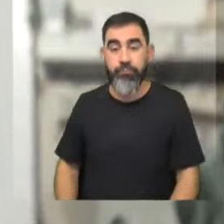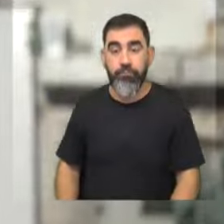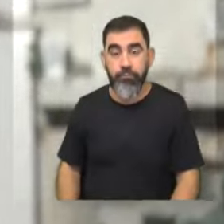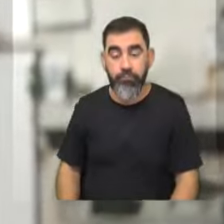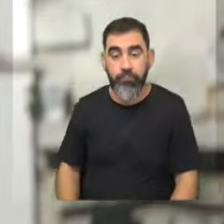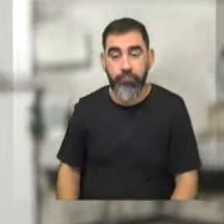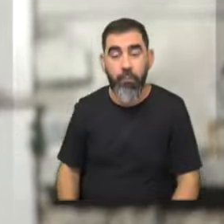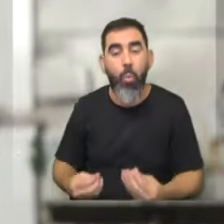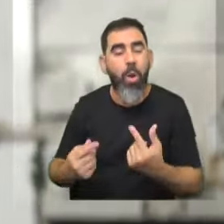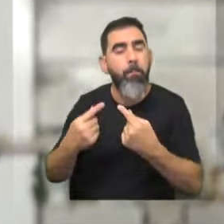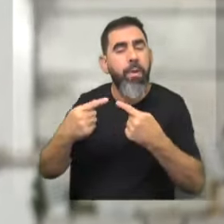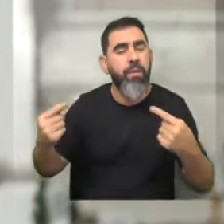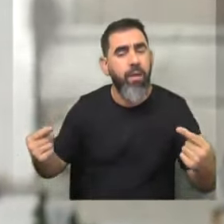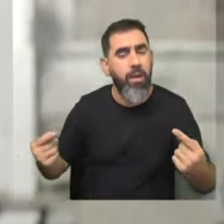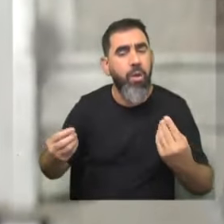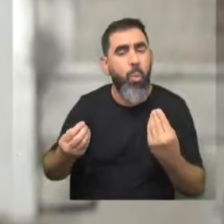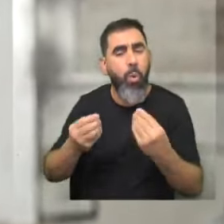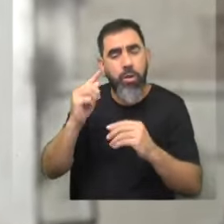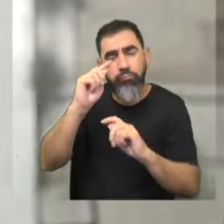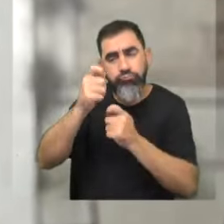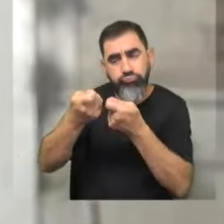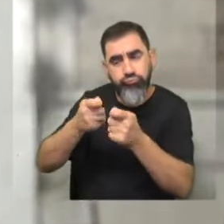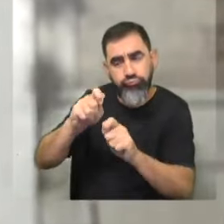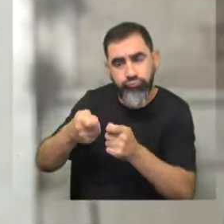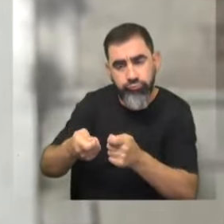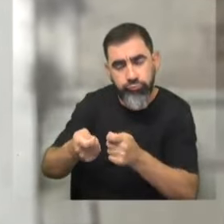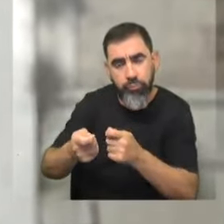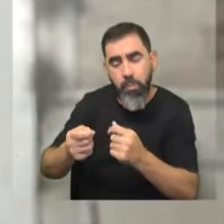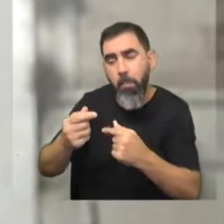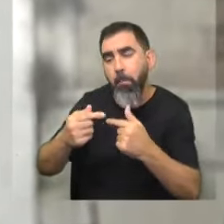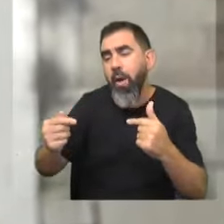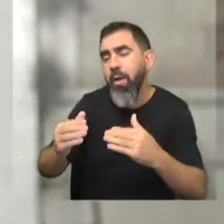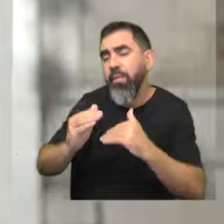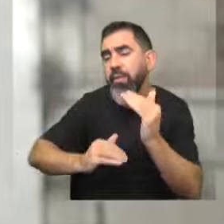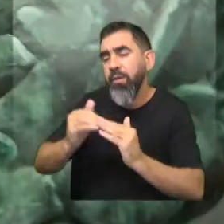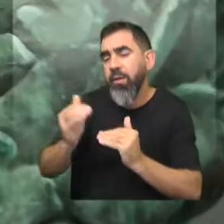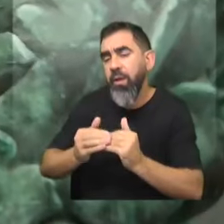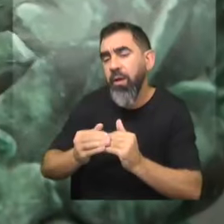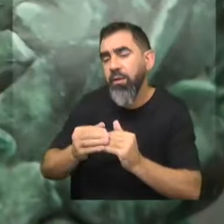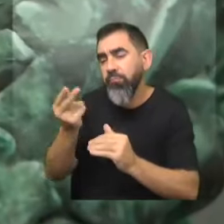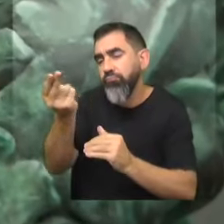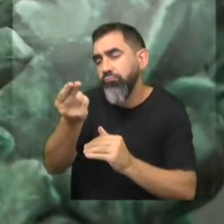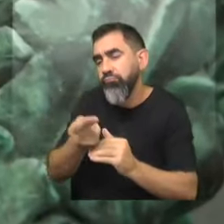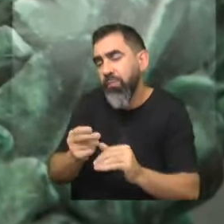¿Qué tipo de materiales, qué tipo de esculturas, qué tipo de ornamentos, qué tipo de inscripciones?